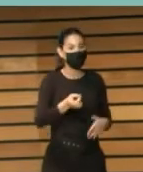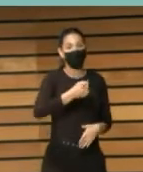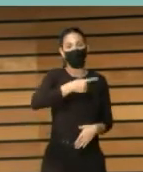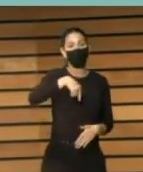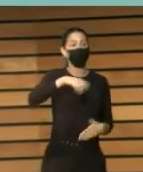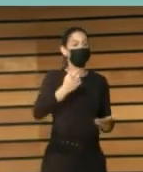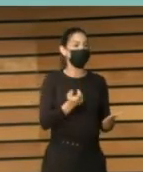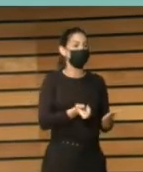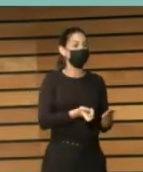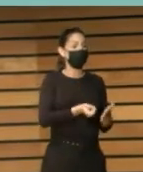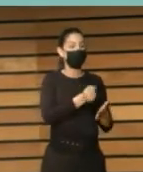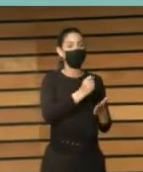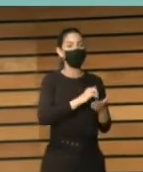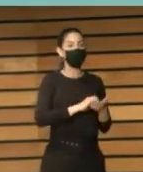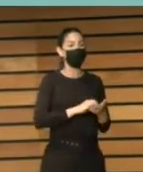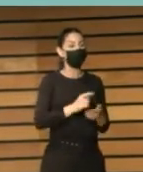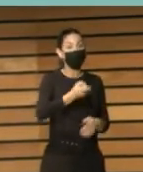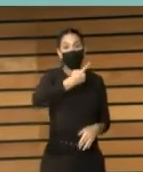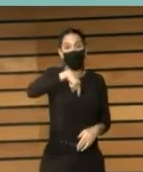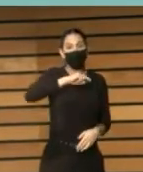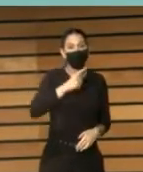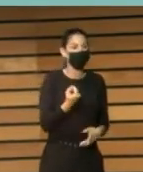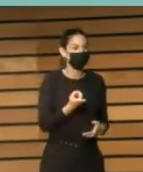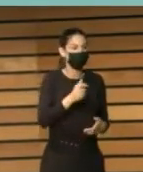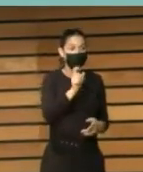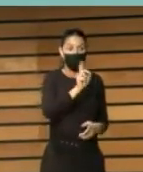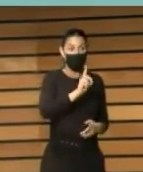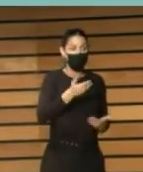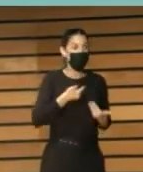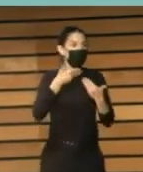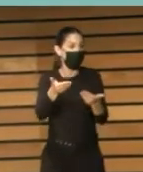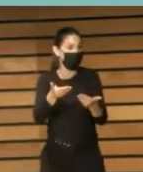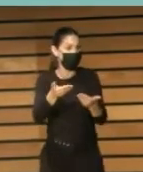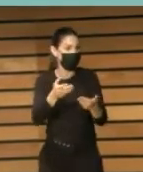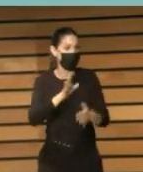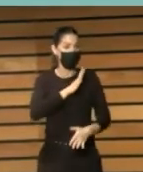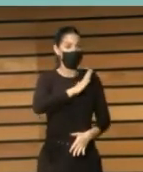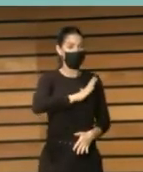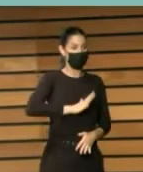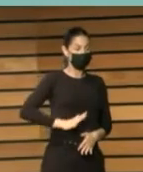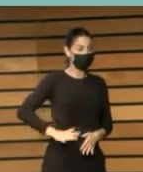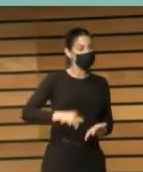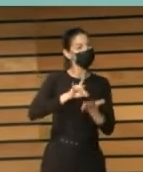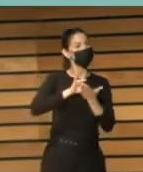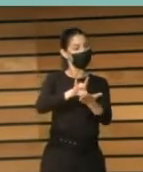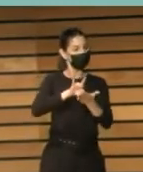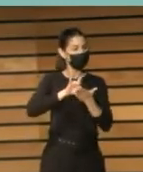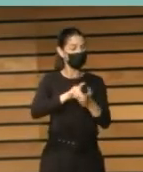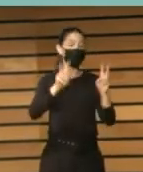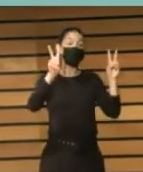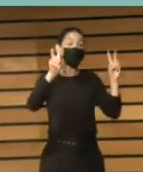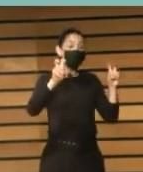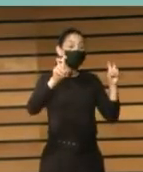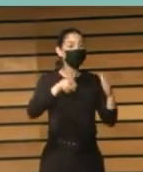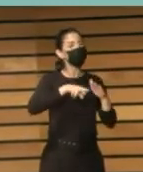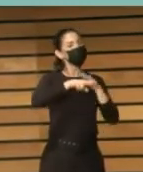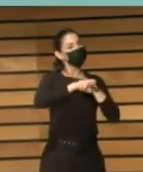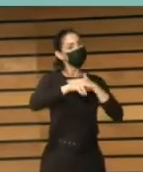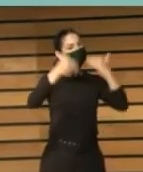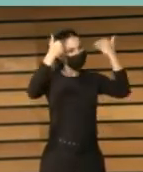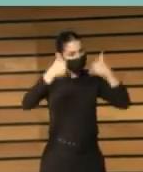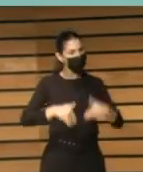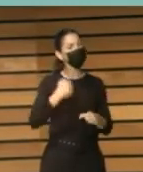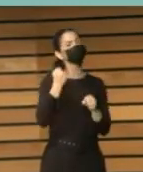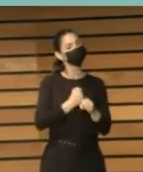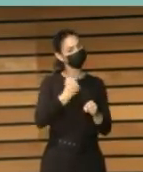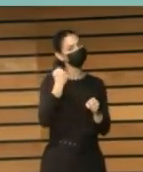prestadores de servicio, no hacemos cosas, prestamos servicios. Entonces yo creo que en la parte de recursos humanos teníamos que trabajar mucho e insto,